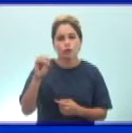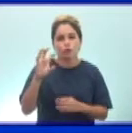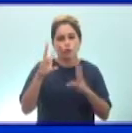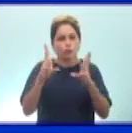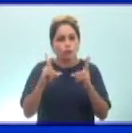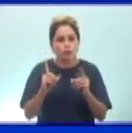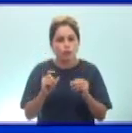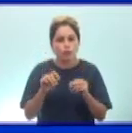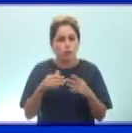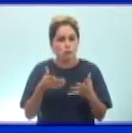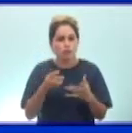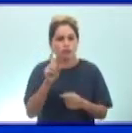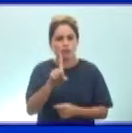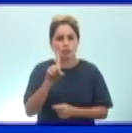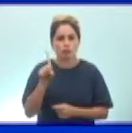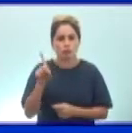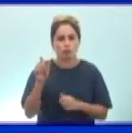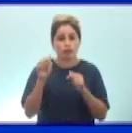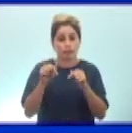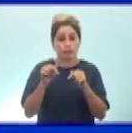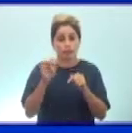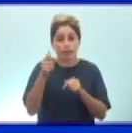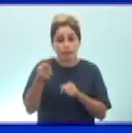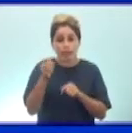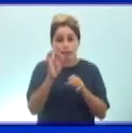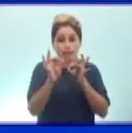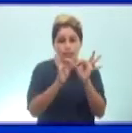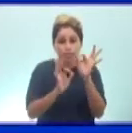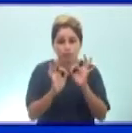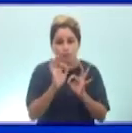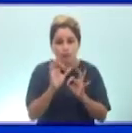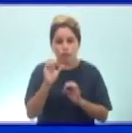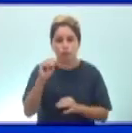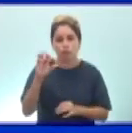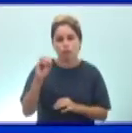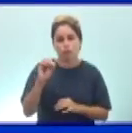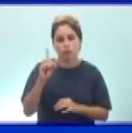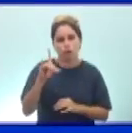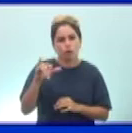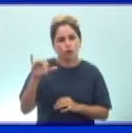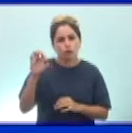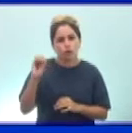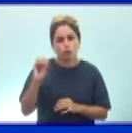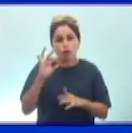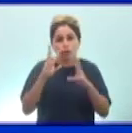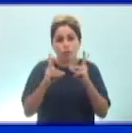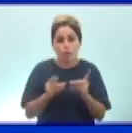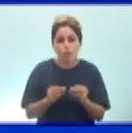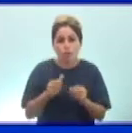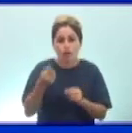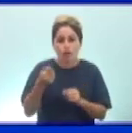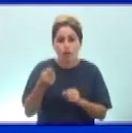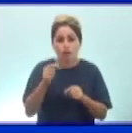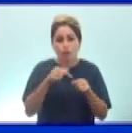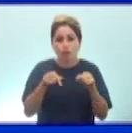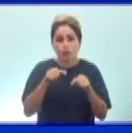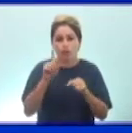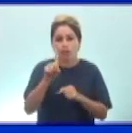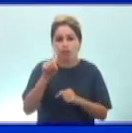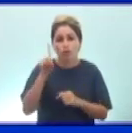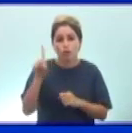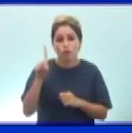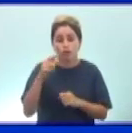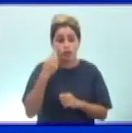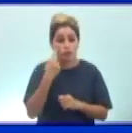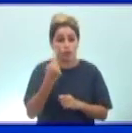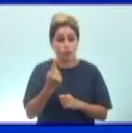distribución electrónica del átomo de sodio. Su número atómico es 11, por lo tanto, tenemos que tener presente cuál es el gas